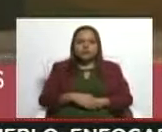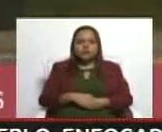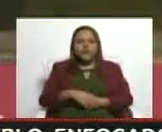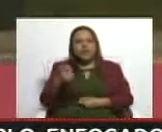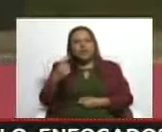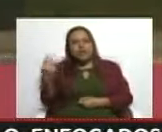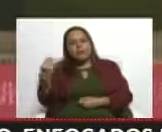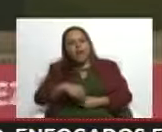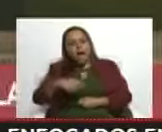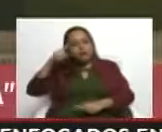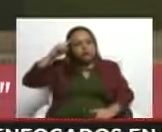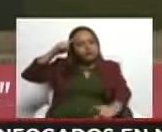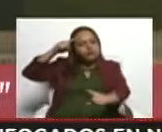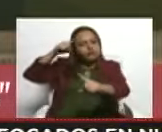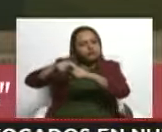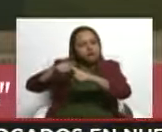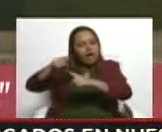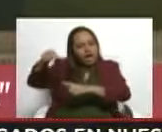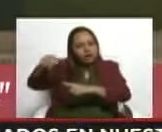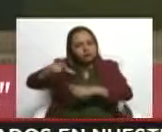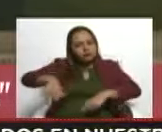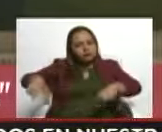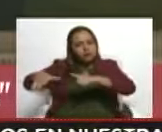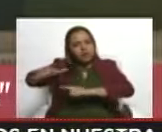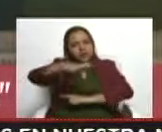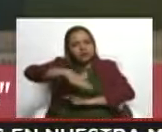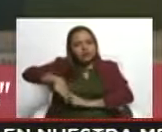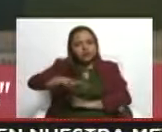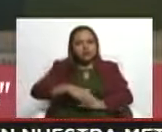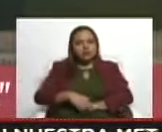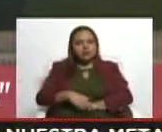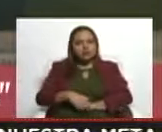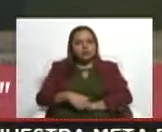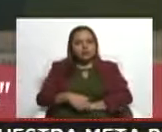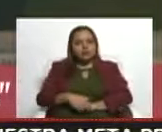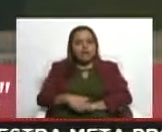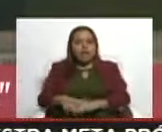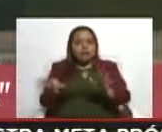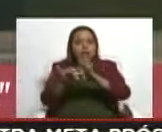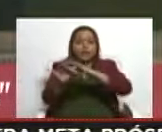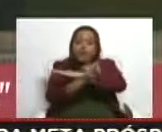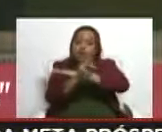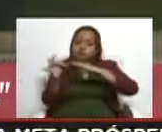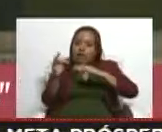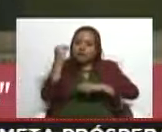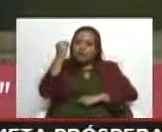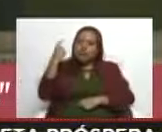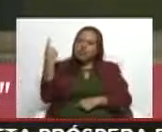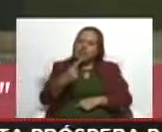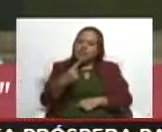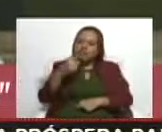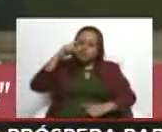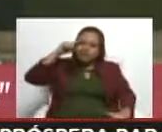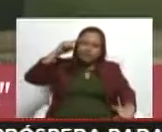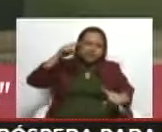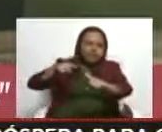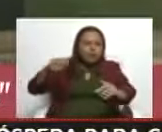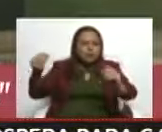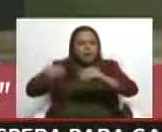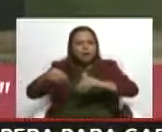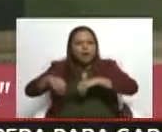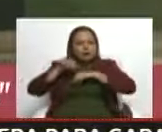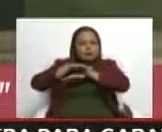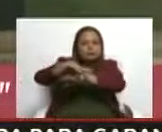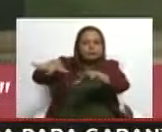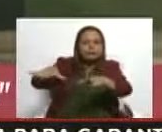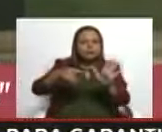falta enfocarse hacia esta parte. Sobre la parte fronteriza, yo pienso que debemos llegarle más con la